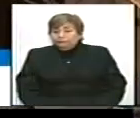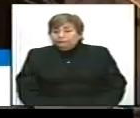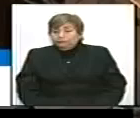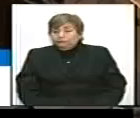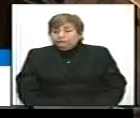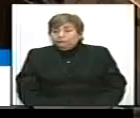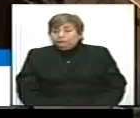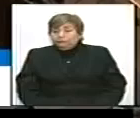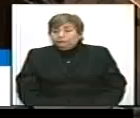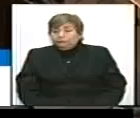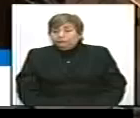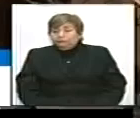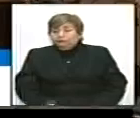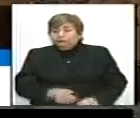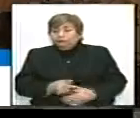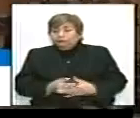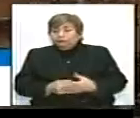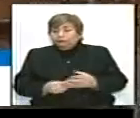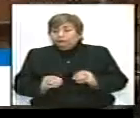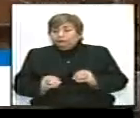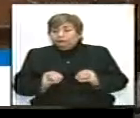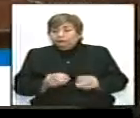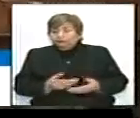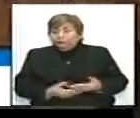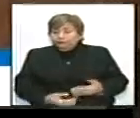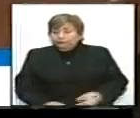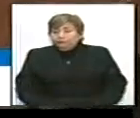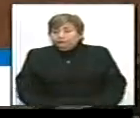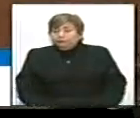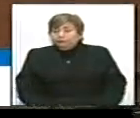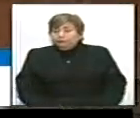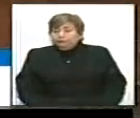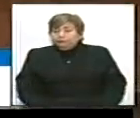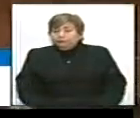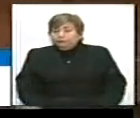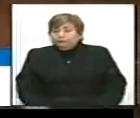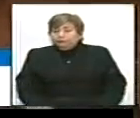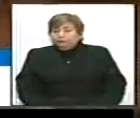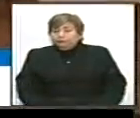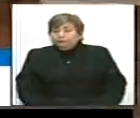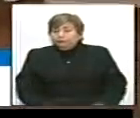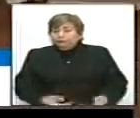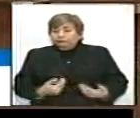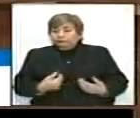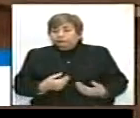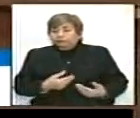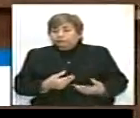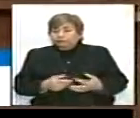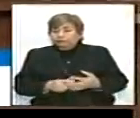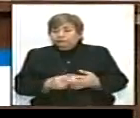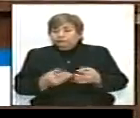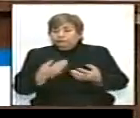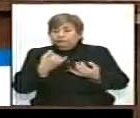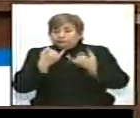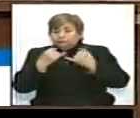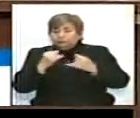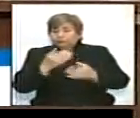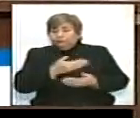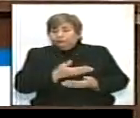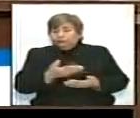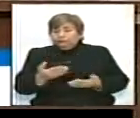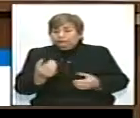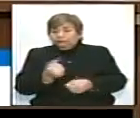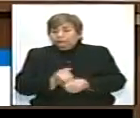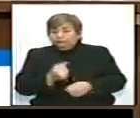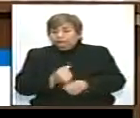y para que en el camino no se pierda, por eso era esta espera. En ese sentido, vamos a iniciar formalmente nuestro mes de